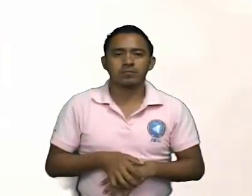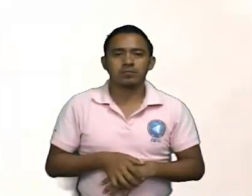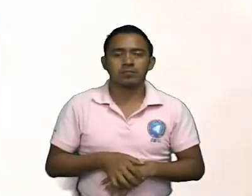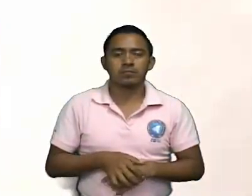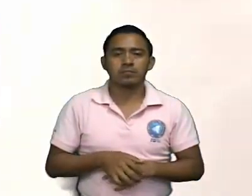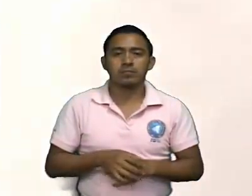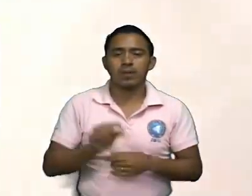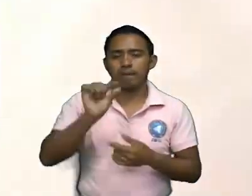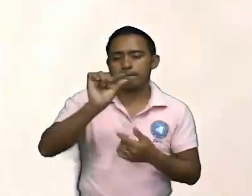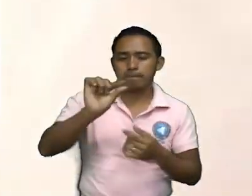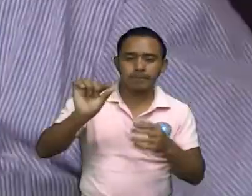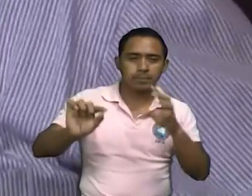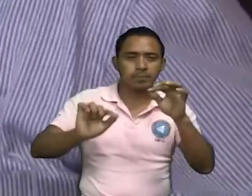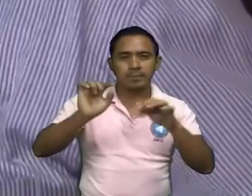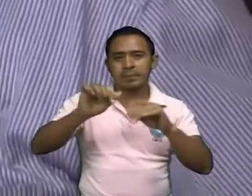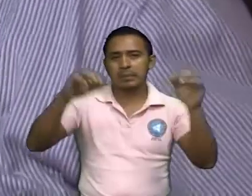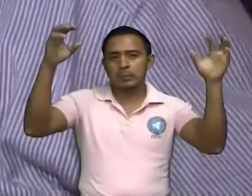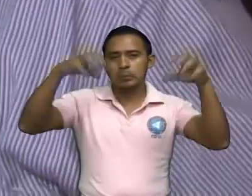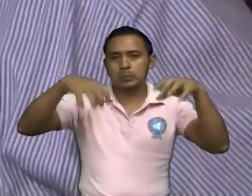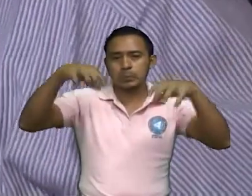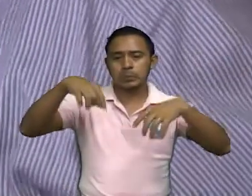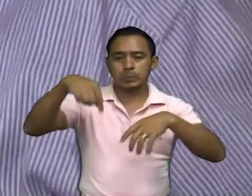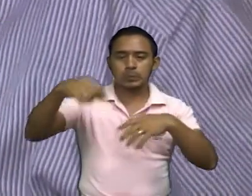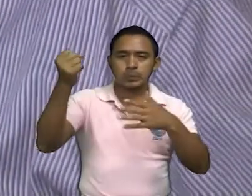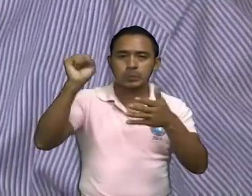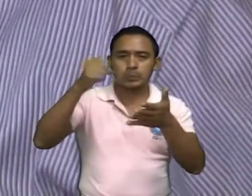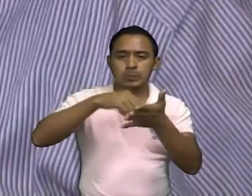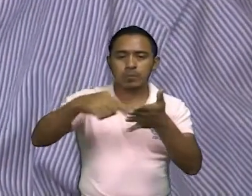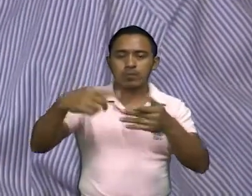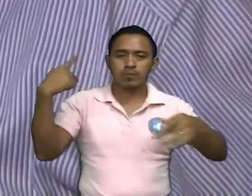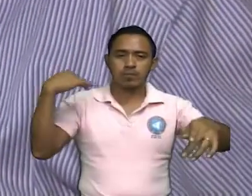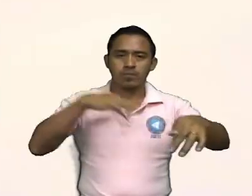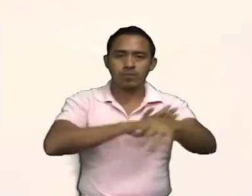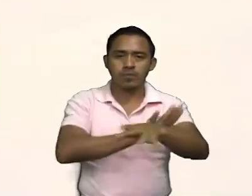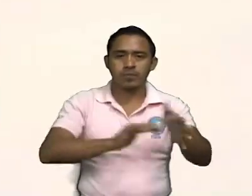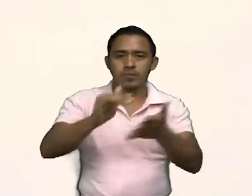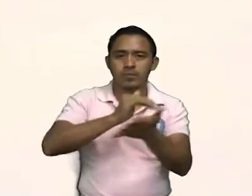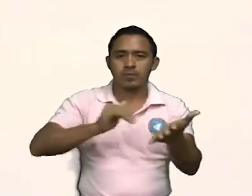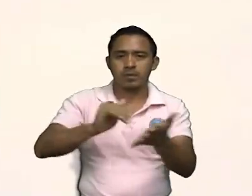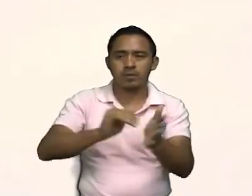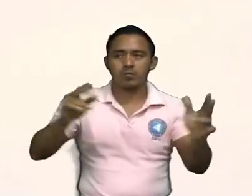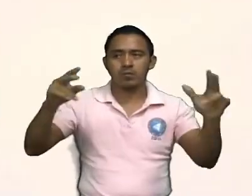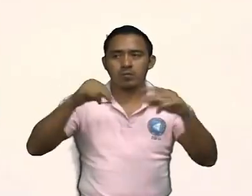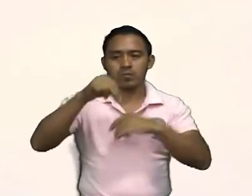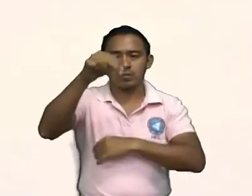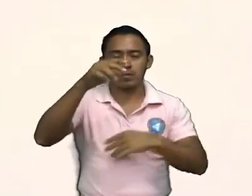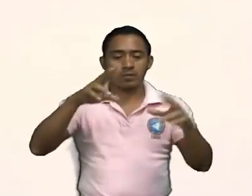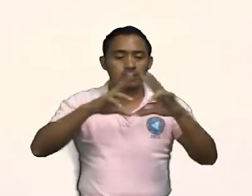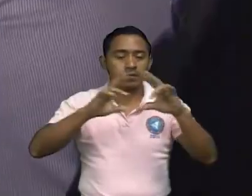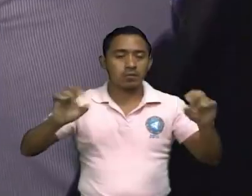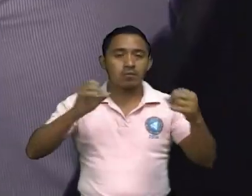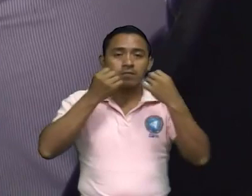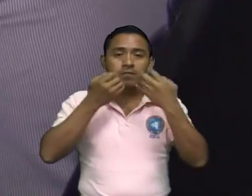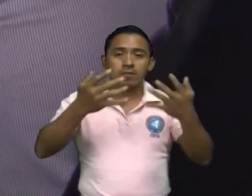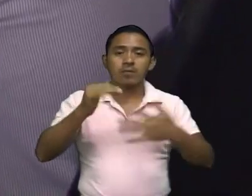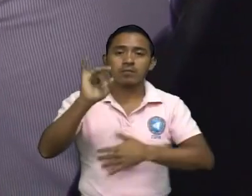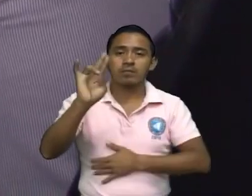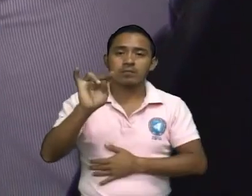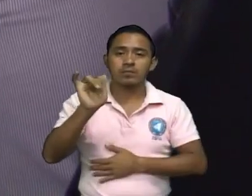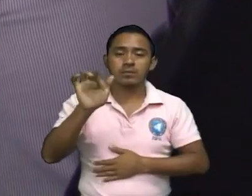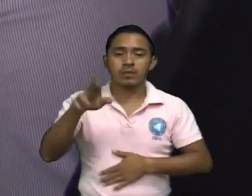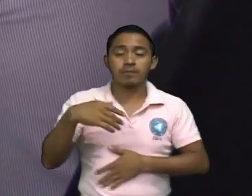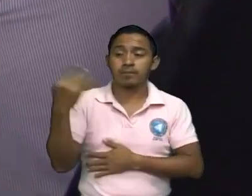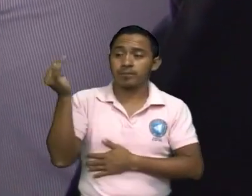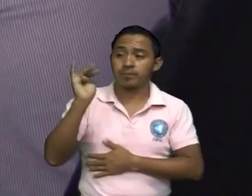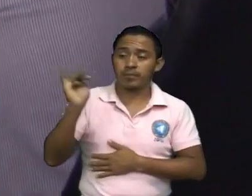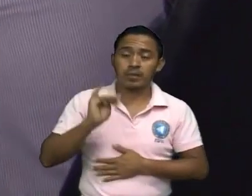Pocas probabilidades de lluvia esta semana para el Pacífico, centro y norte del país. Informó INETER que la noche del